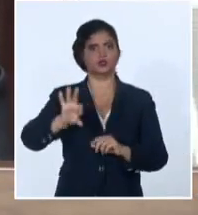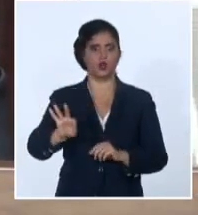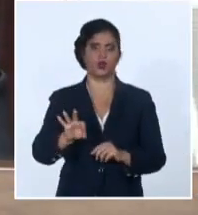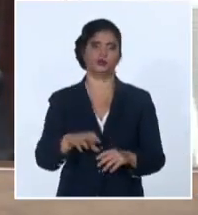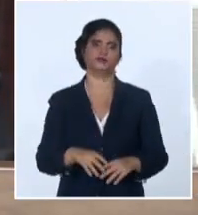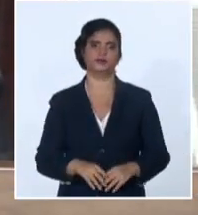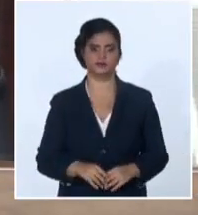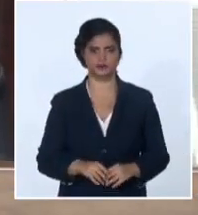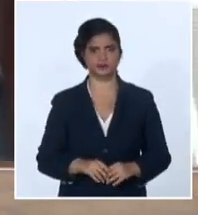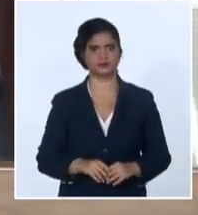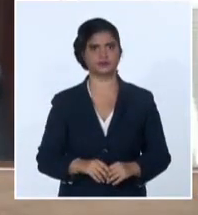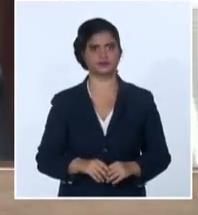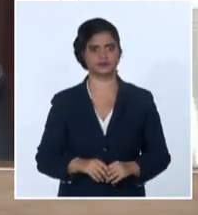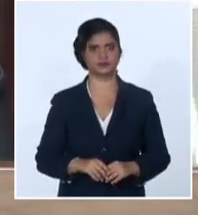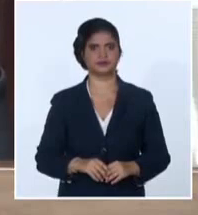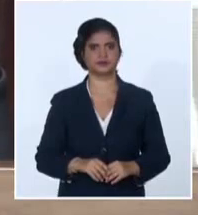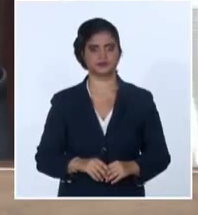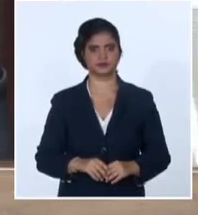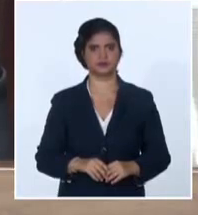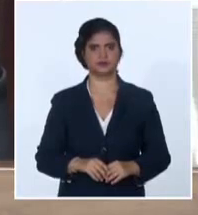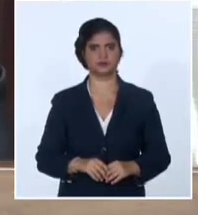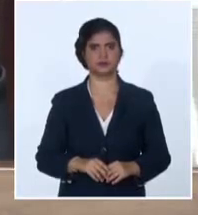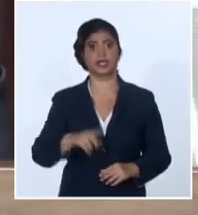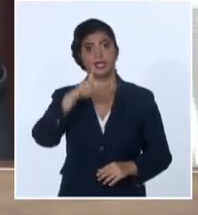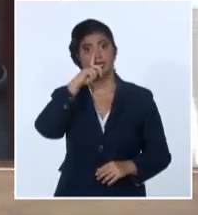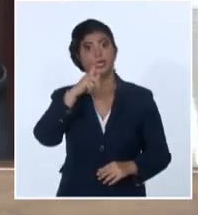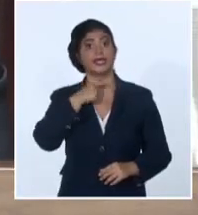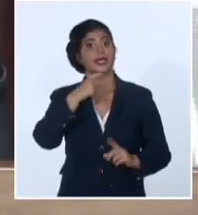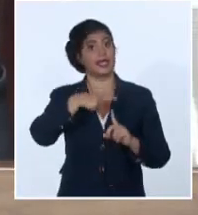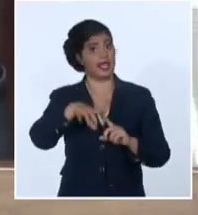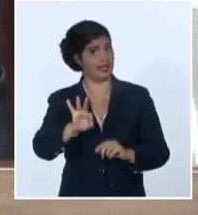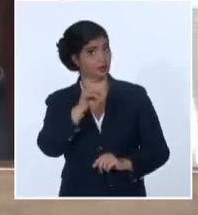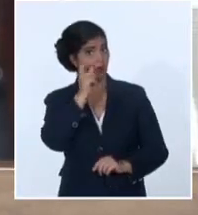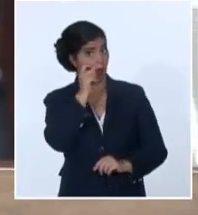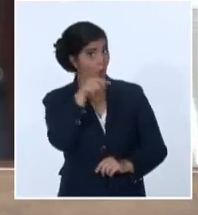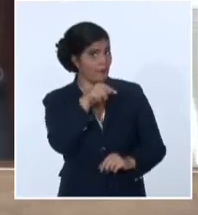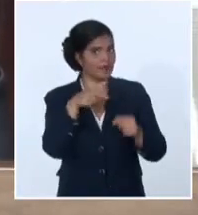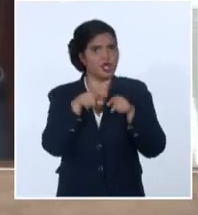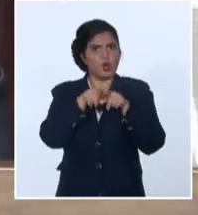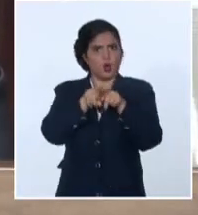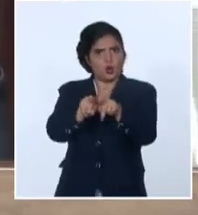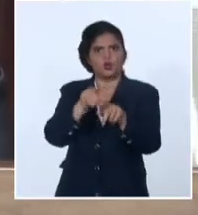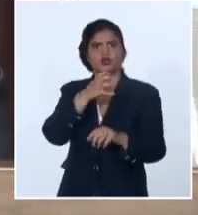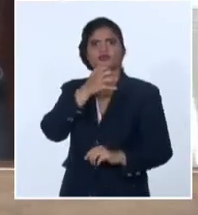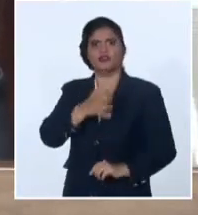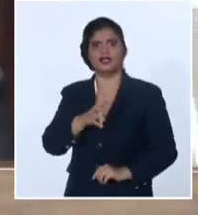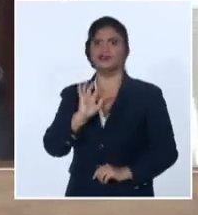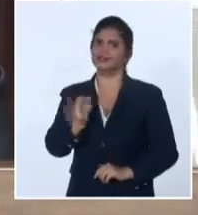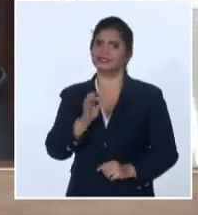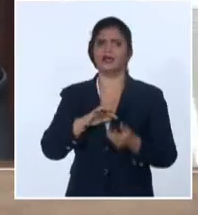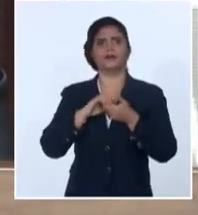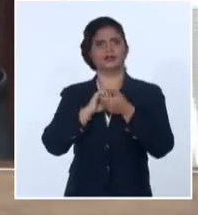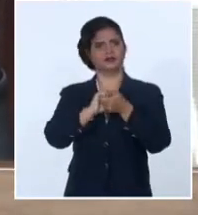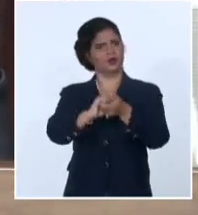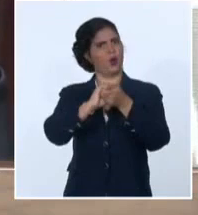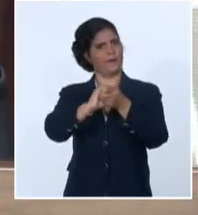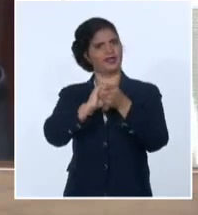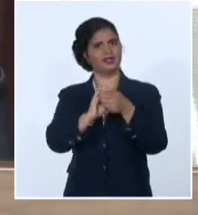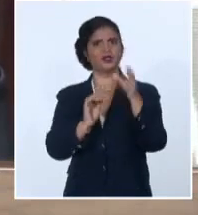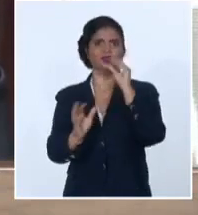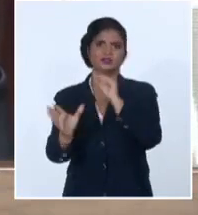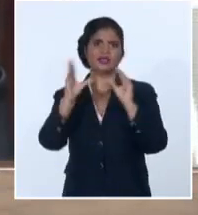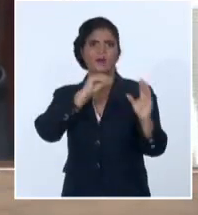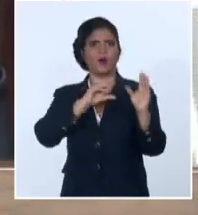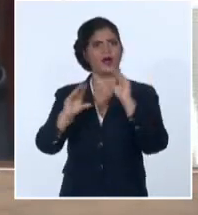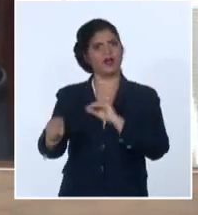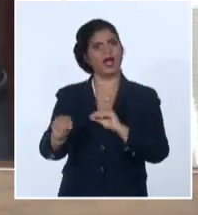Y para nosotros está claro que Neto, junto al comandante en jefe Fidel Castro Ruz, forjaron los cimientos, las